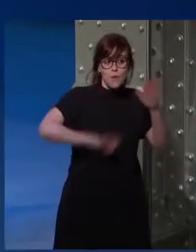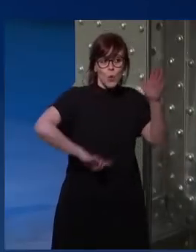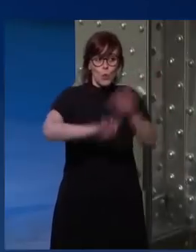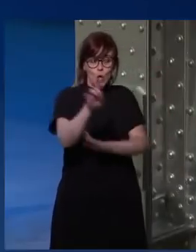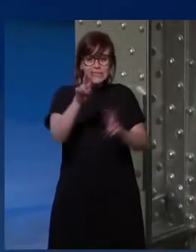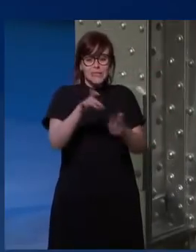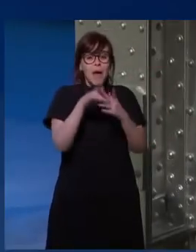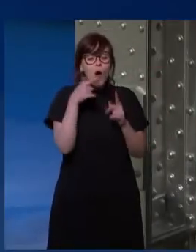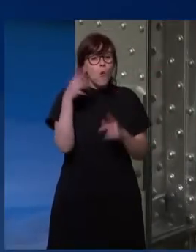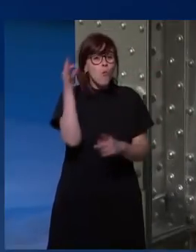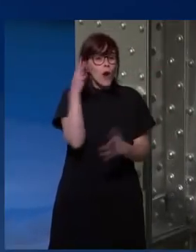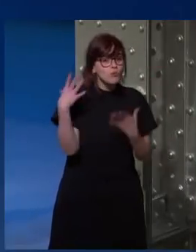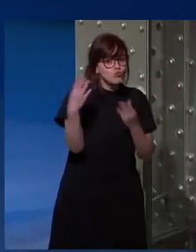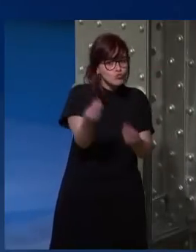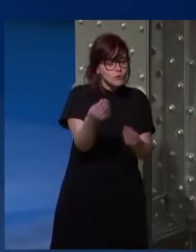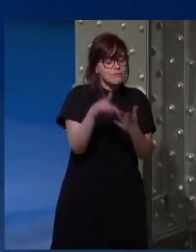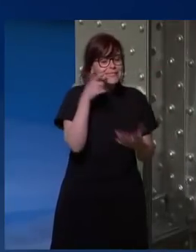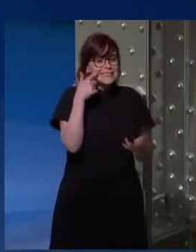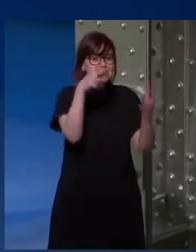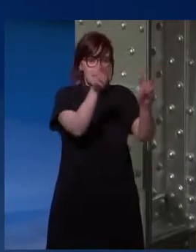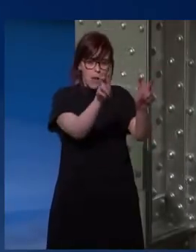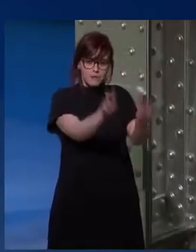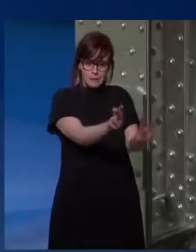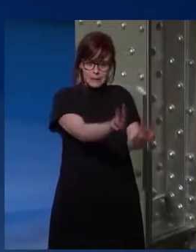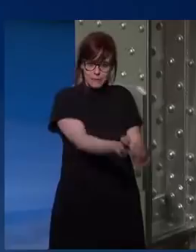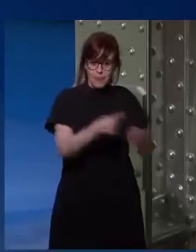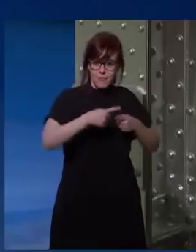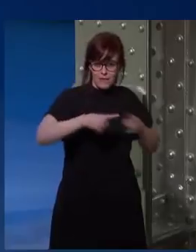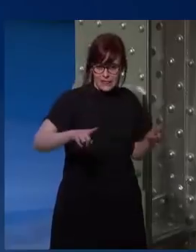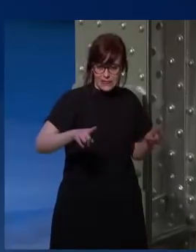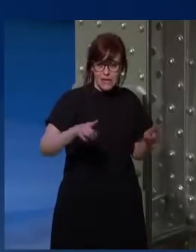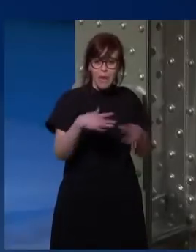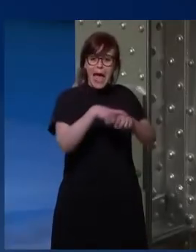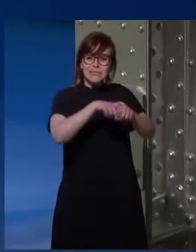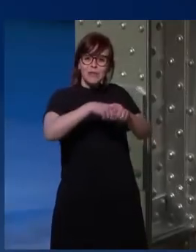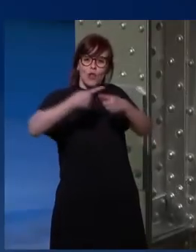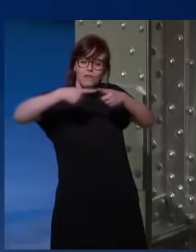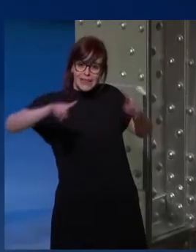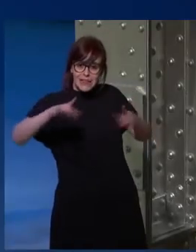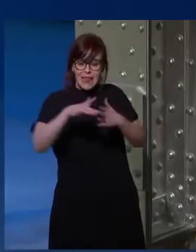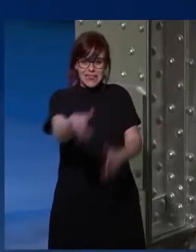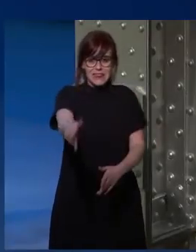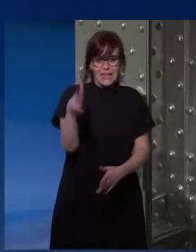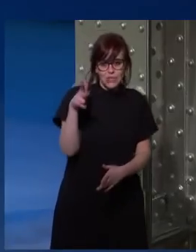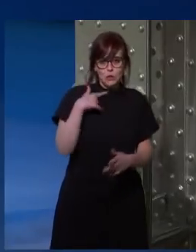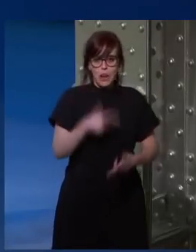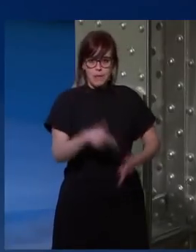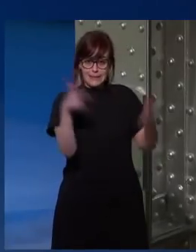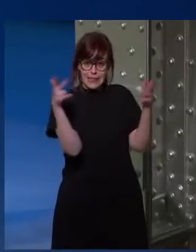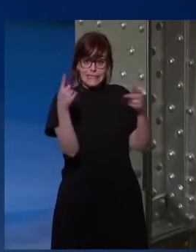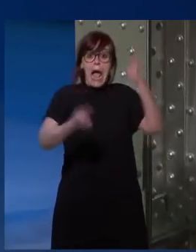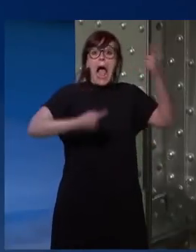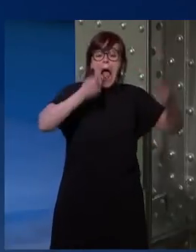evolucionado, porque muchas de estas mujeres, en cada una de ellas se trata una temática distinta. Estamos hablando de un aspecto distinto, ¿no?, de nuestros derechos y nuestras libertades.